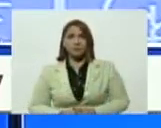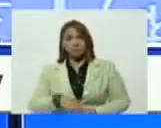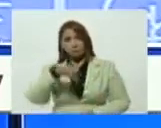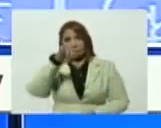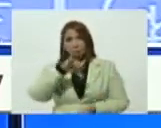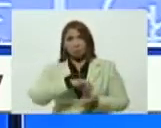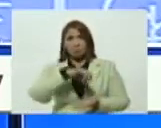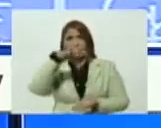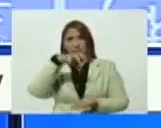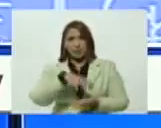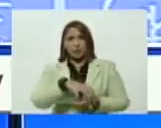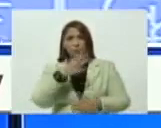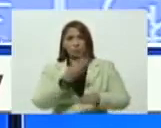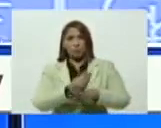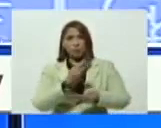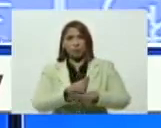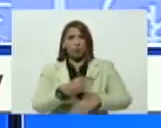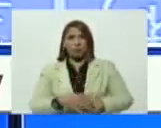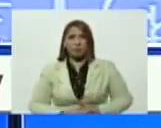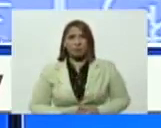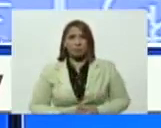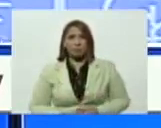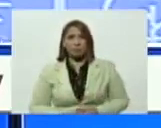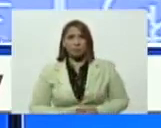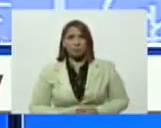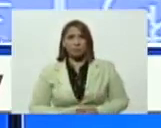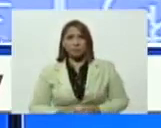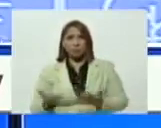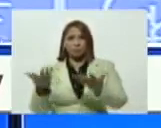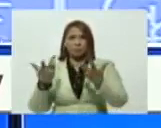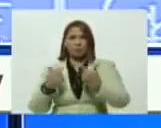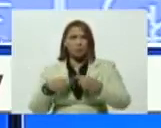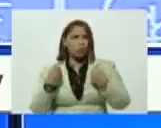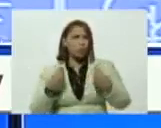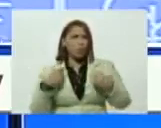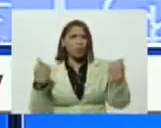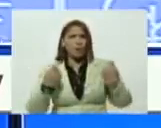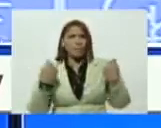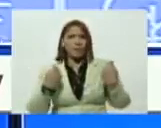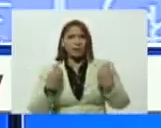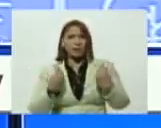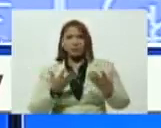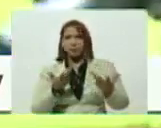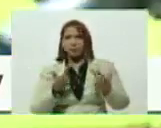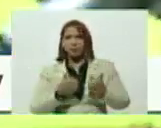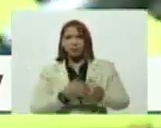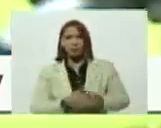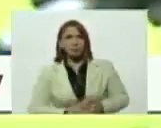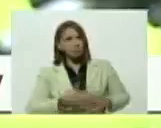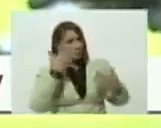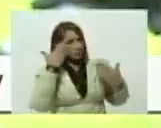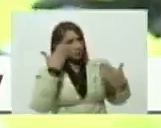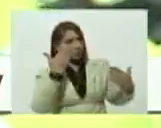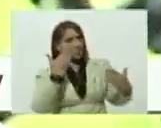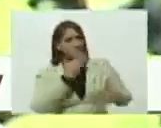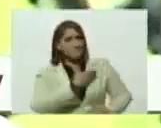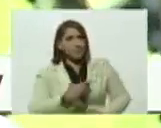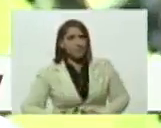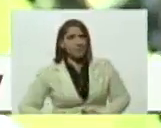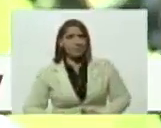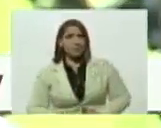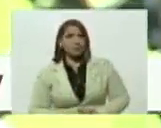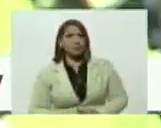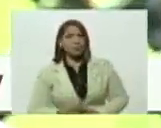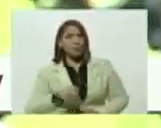capital del estado Monagas. Ana Fuentes, cuéntamelo todo. ¿Cómo va la campaña? ¿Qué me puedes contar? Saludos, presidente.